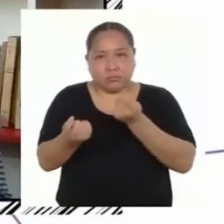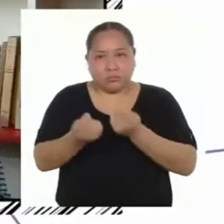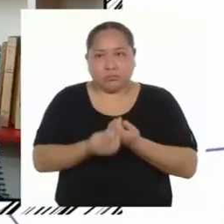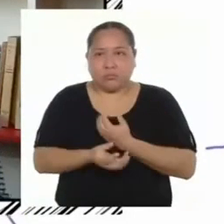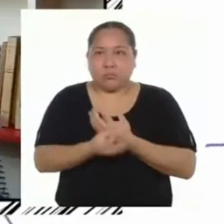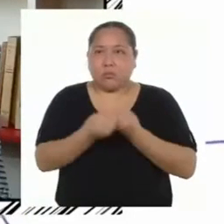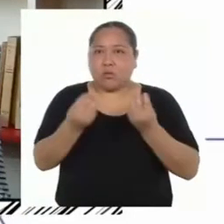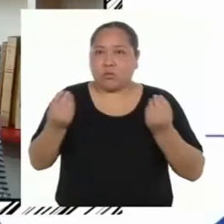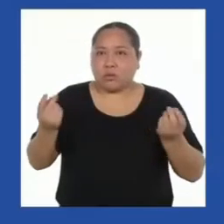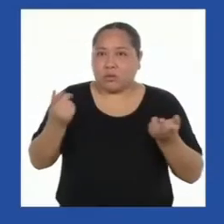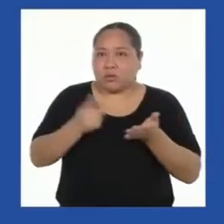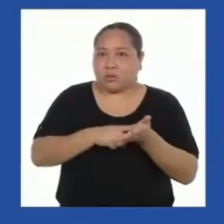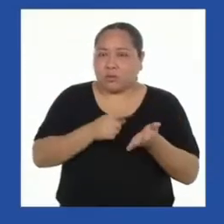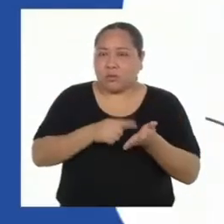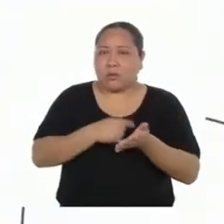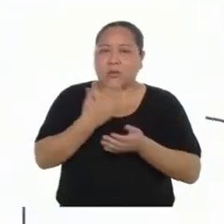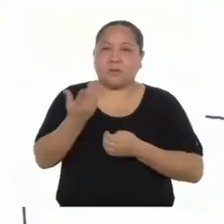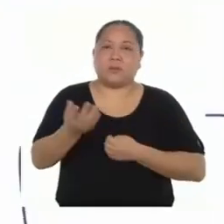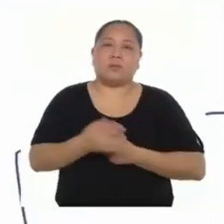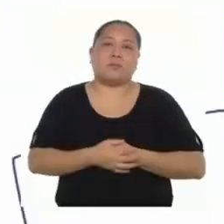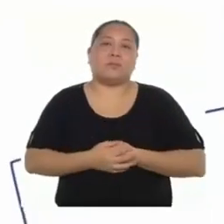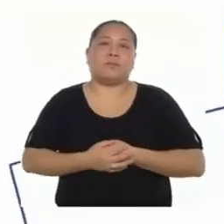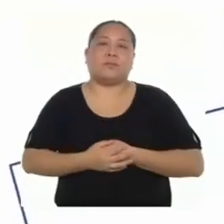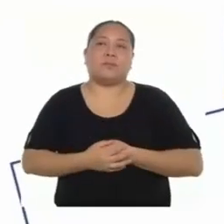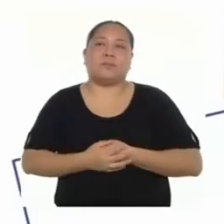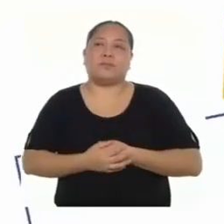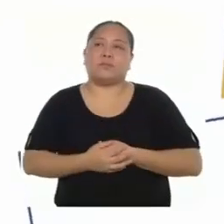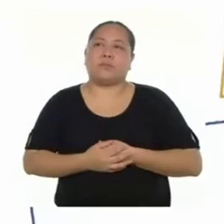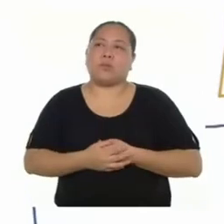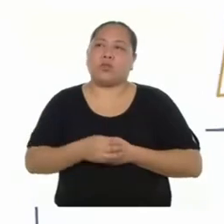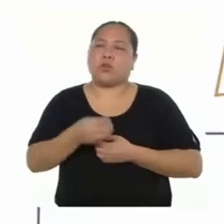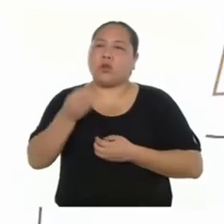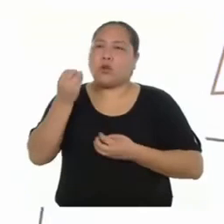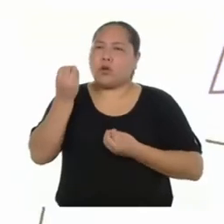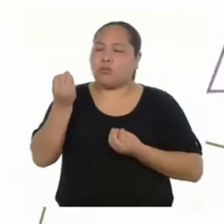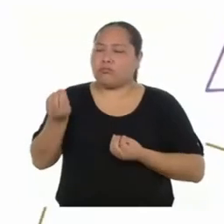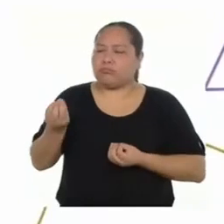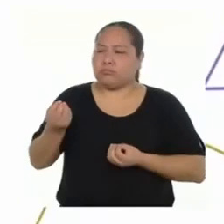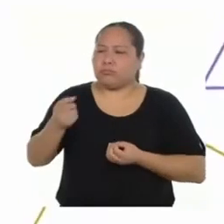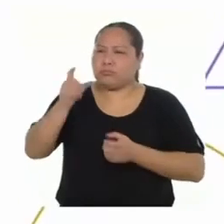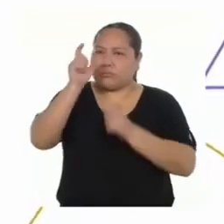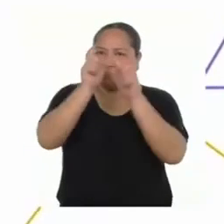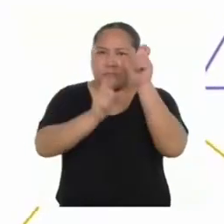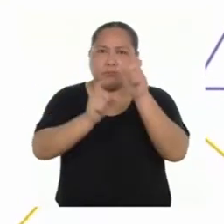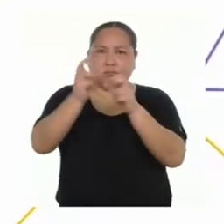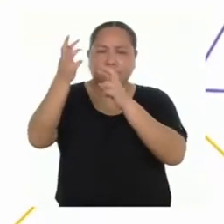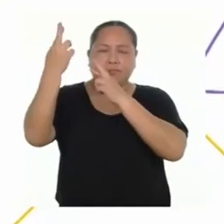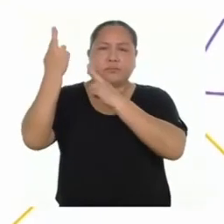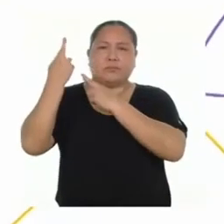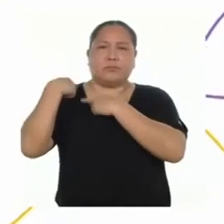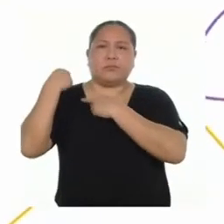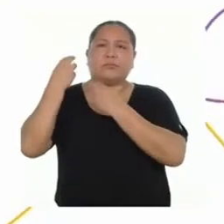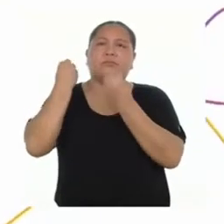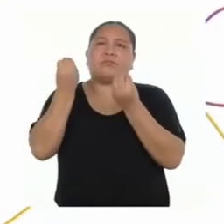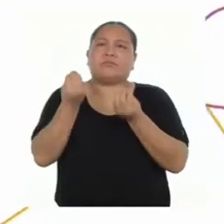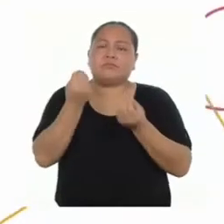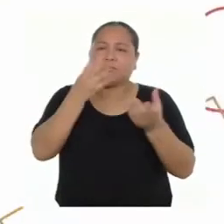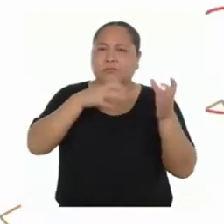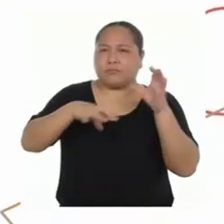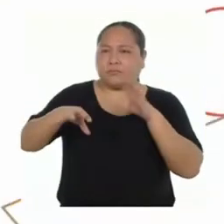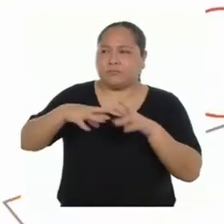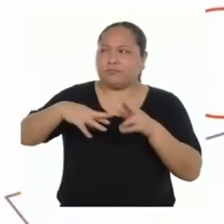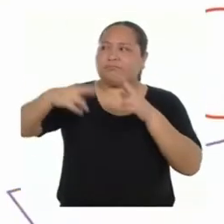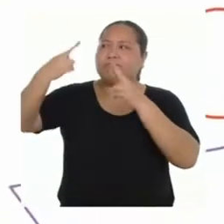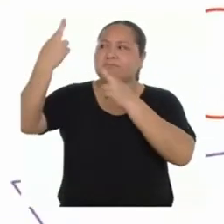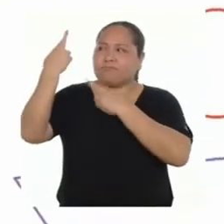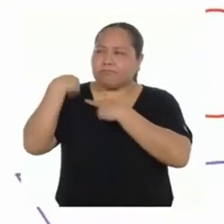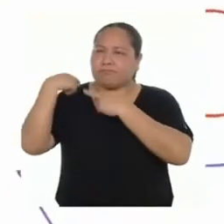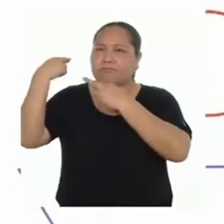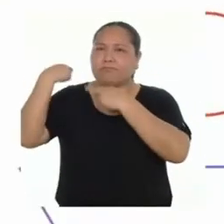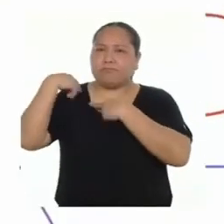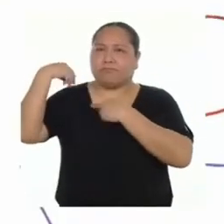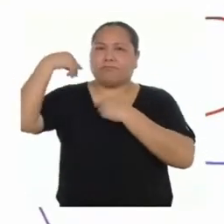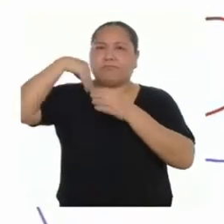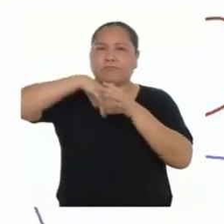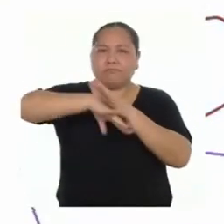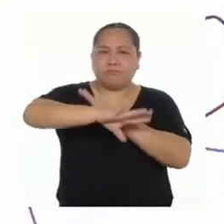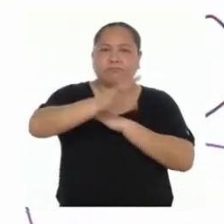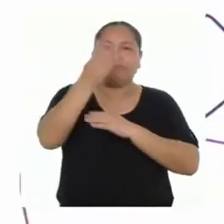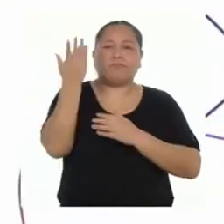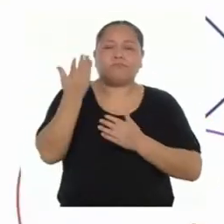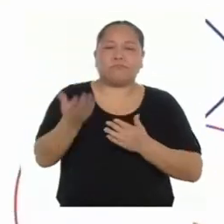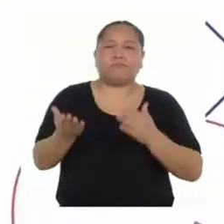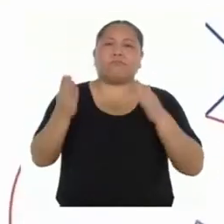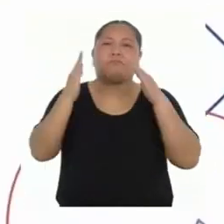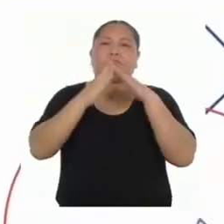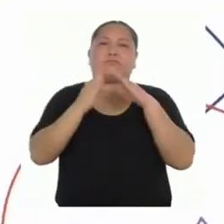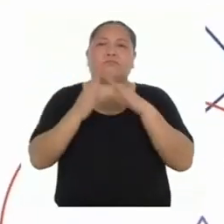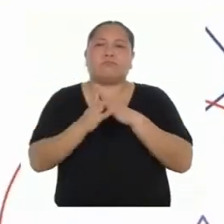mayor de las veces. Como ciudadanos responsables, ¿cómo podríamos actuar responsablemente desde nuestro